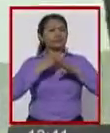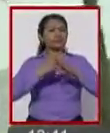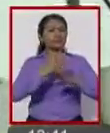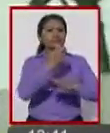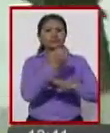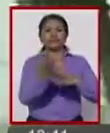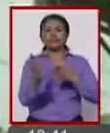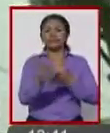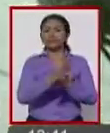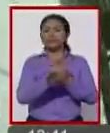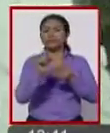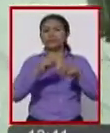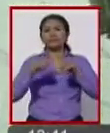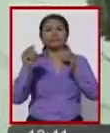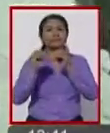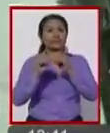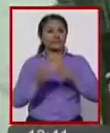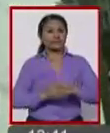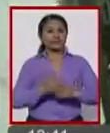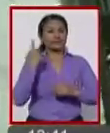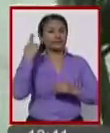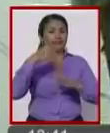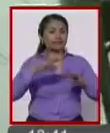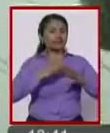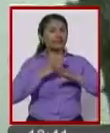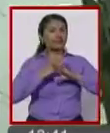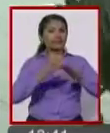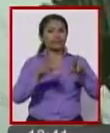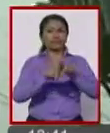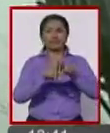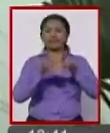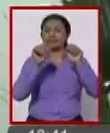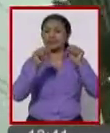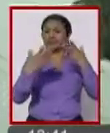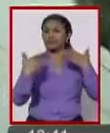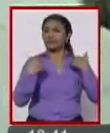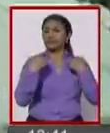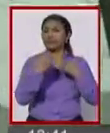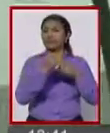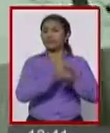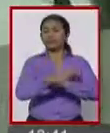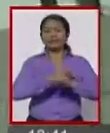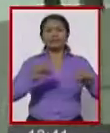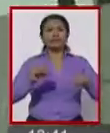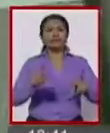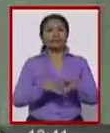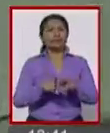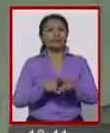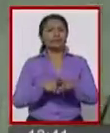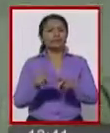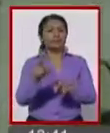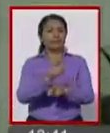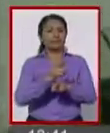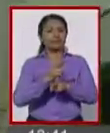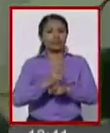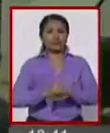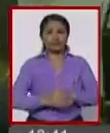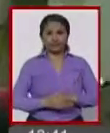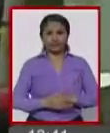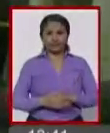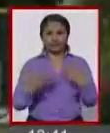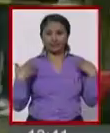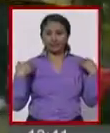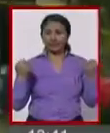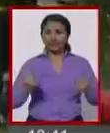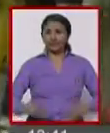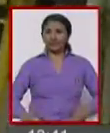tipo de catástrofe de otra índole, para evitar también que se puedan registrar algunas otras explosiones y para precautelar la